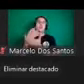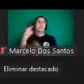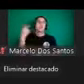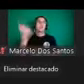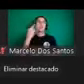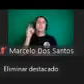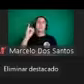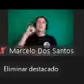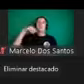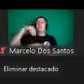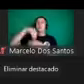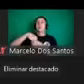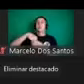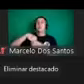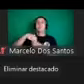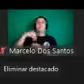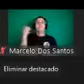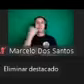de las